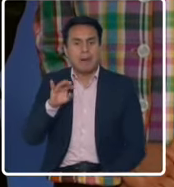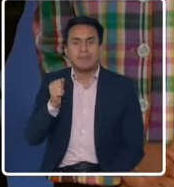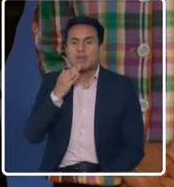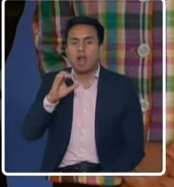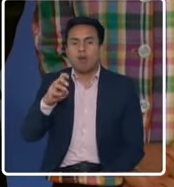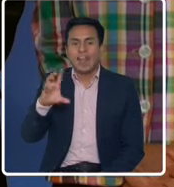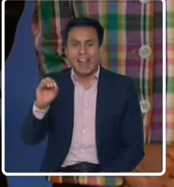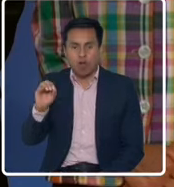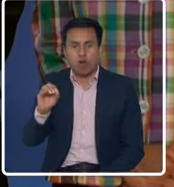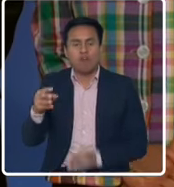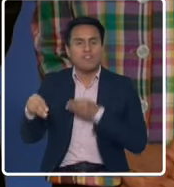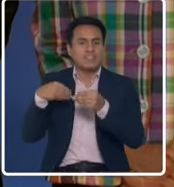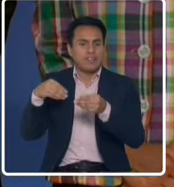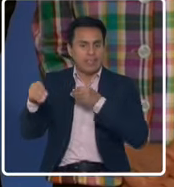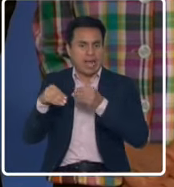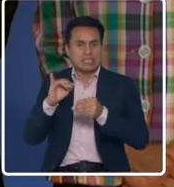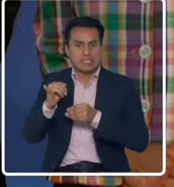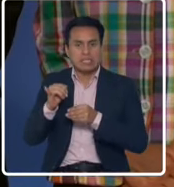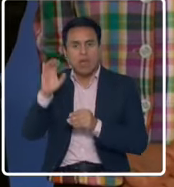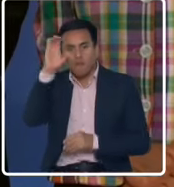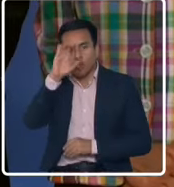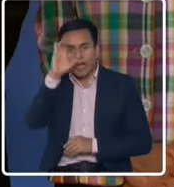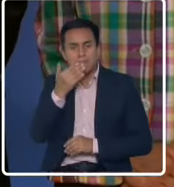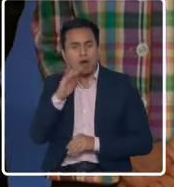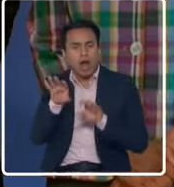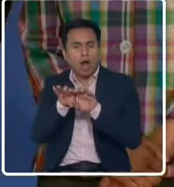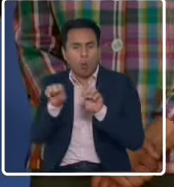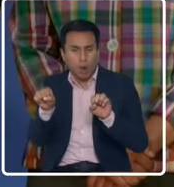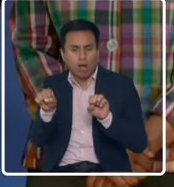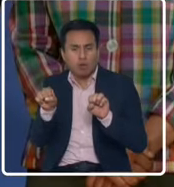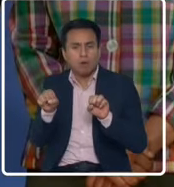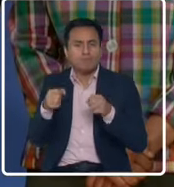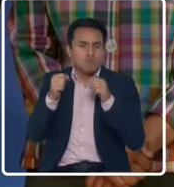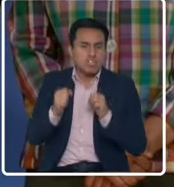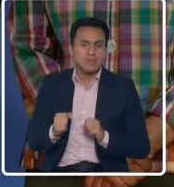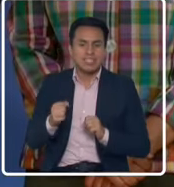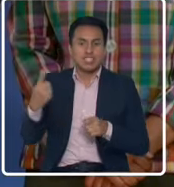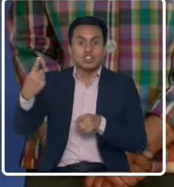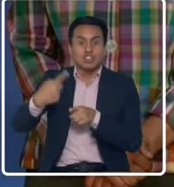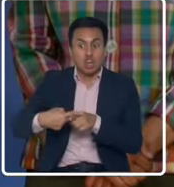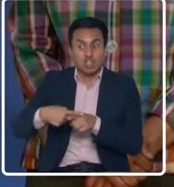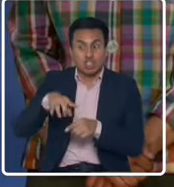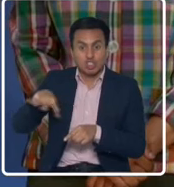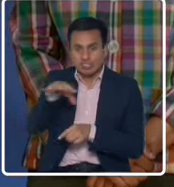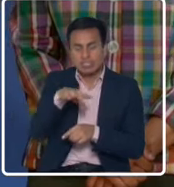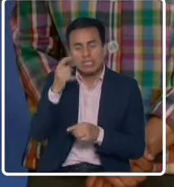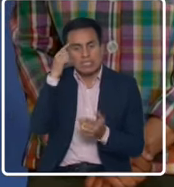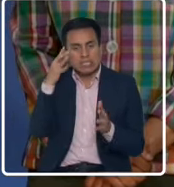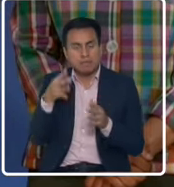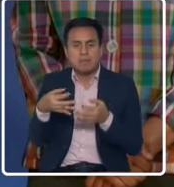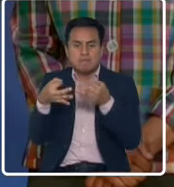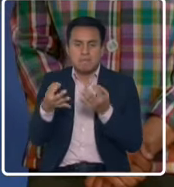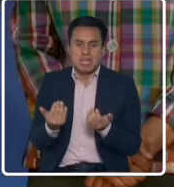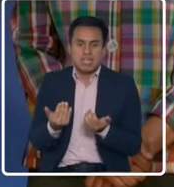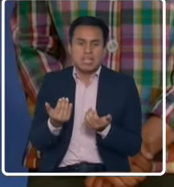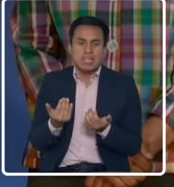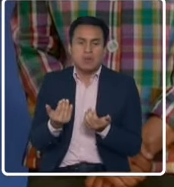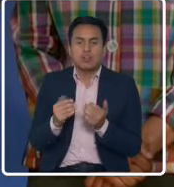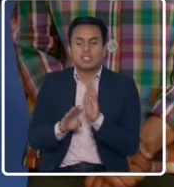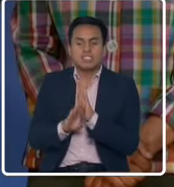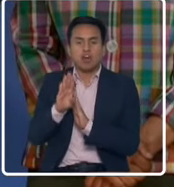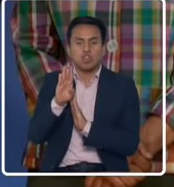codelco tendrán la flexibilidad para buscar el mejor acuerdo posible con los que ellos estimen pertinente de acuerdo